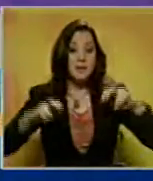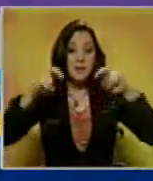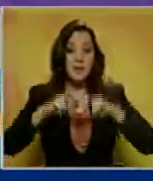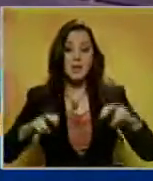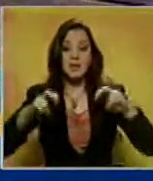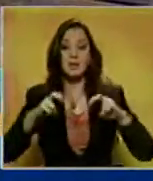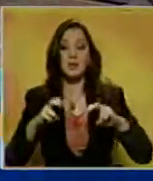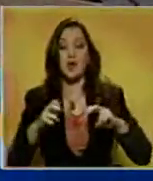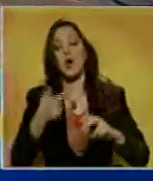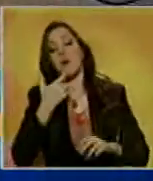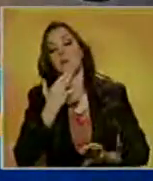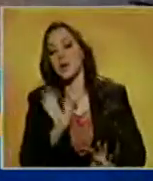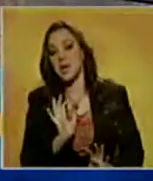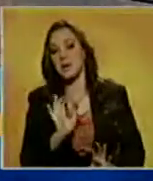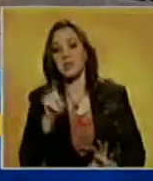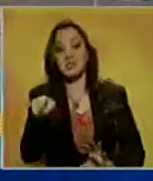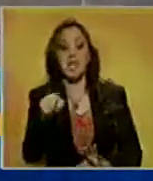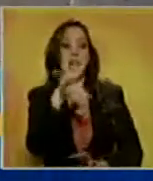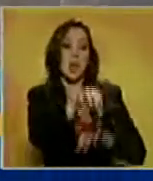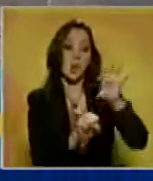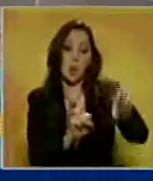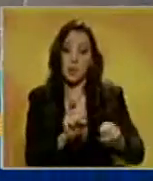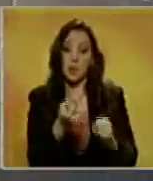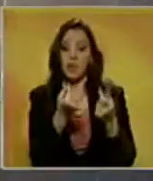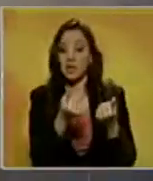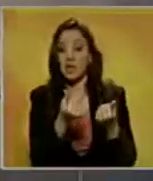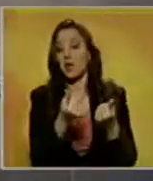determinará si los bienes de esquivel fueron adquiridos ilícitamente